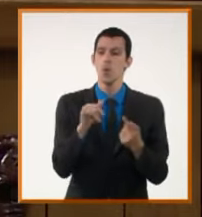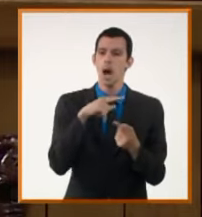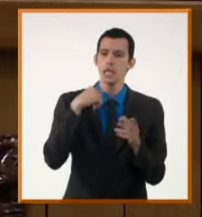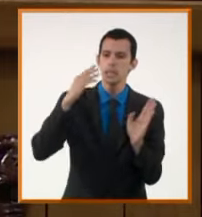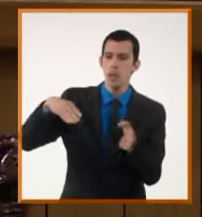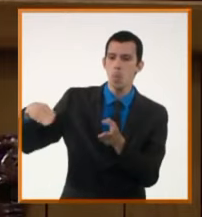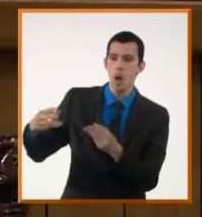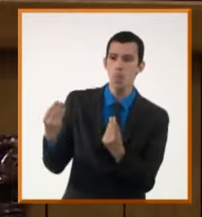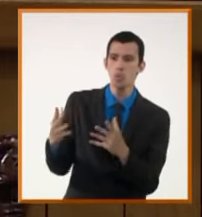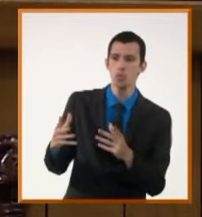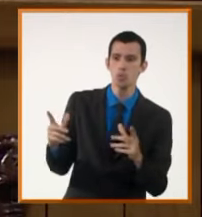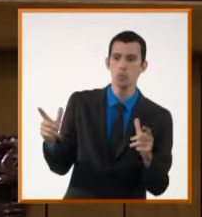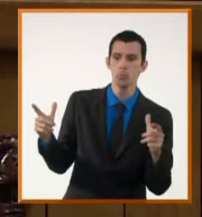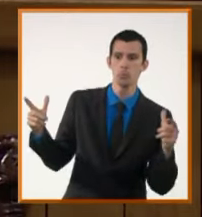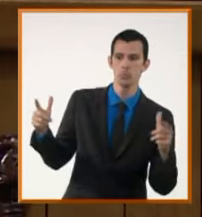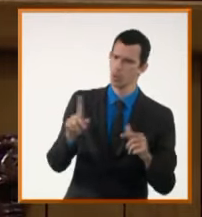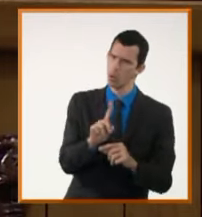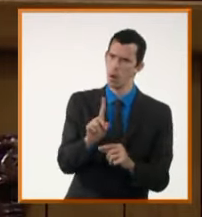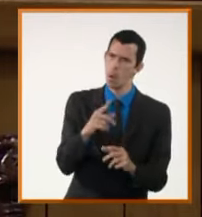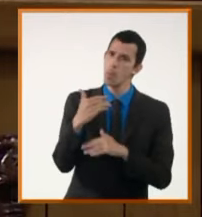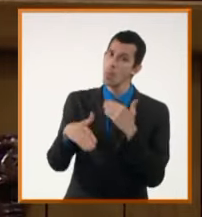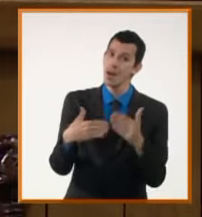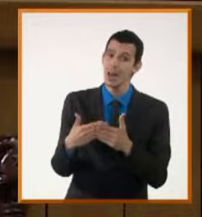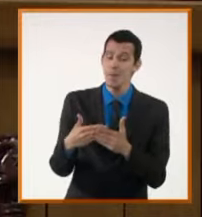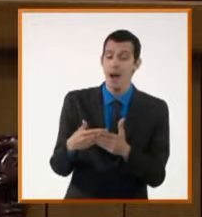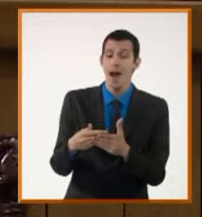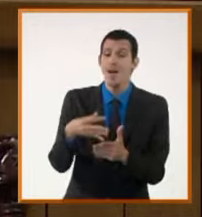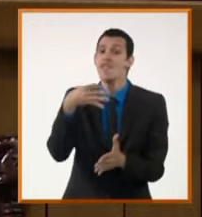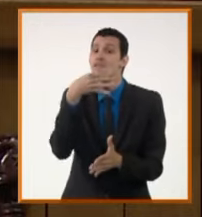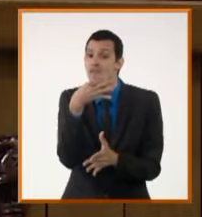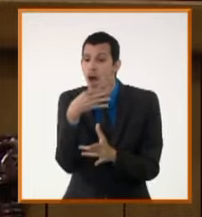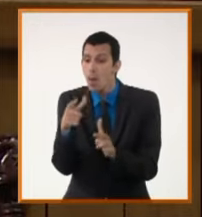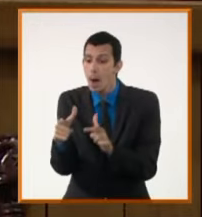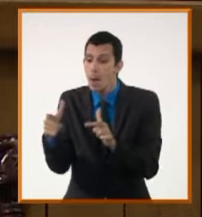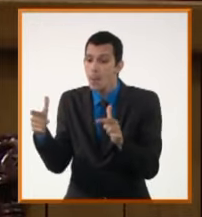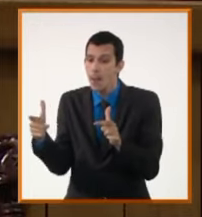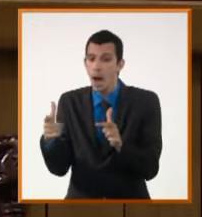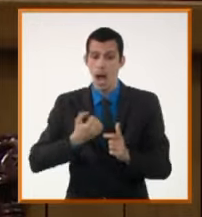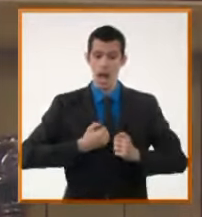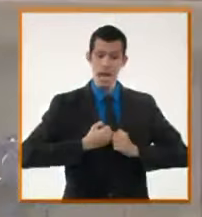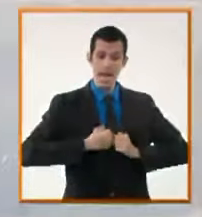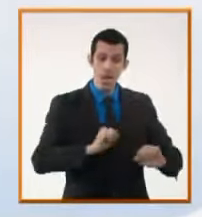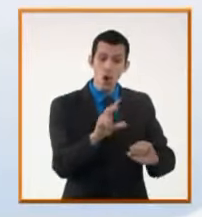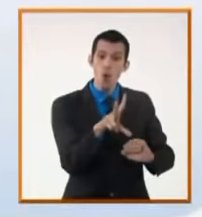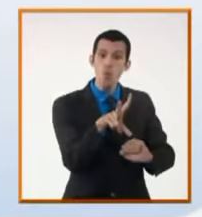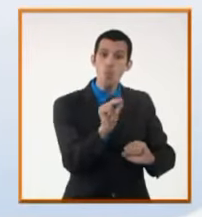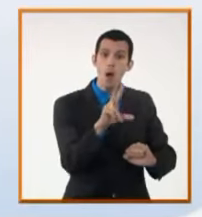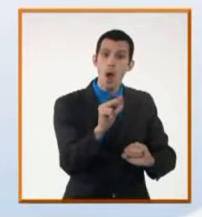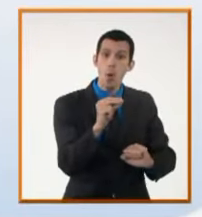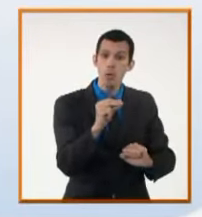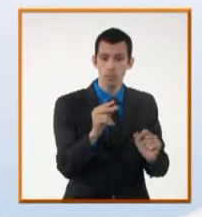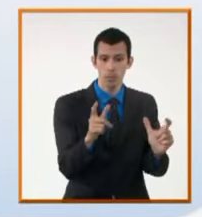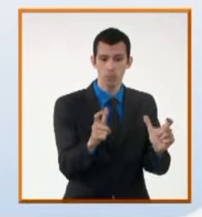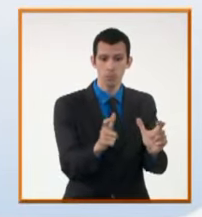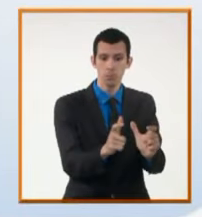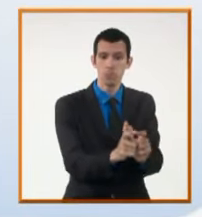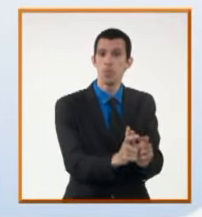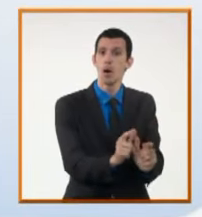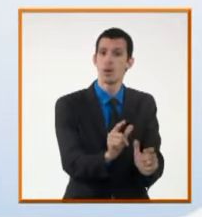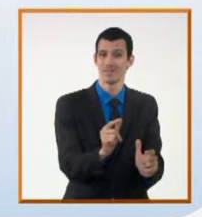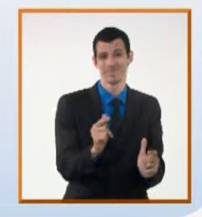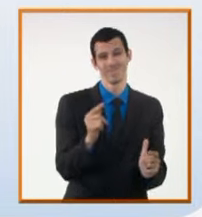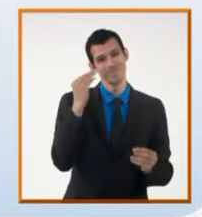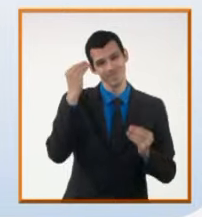tenemos que también irlo revirtiendo. Y tenemos que ir a la implementación del Sistema Nacional de Cuidado, que lo aprobamos, donde estamos